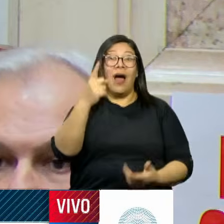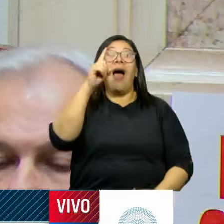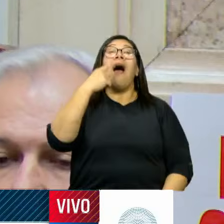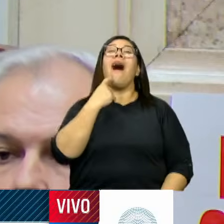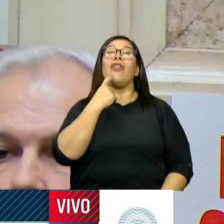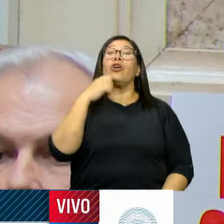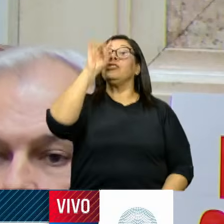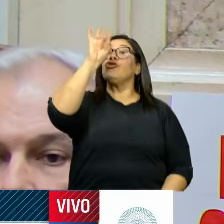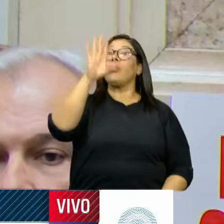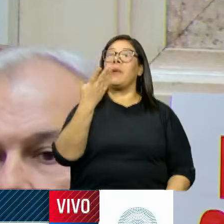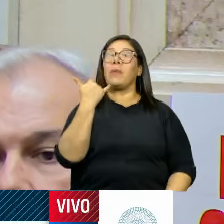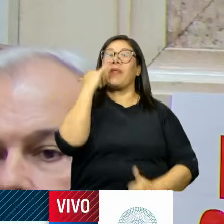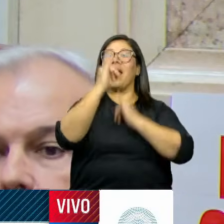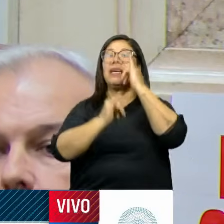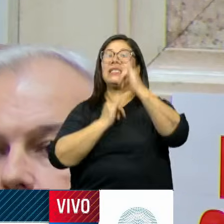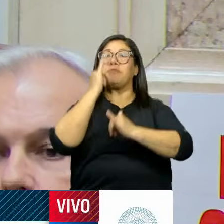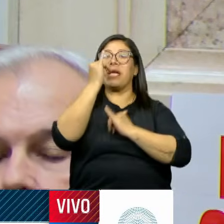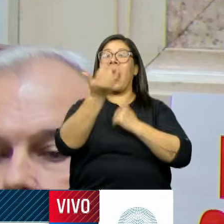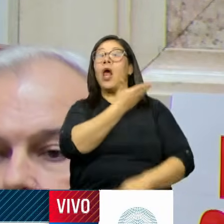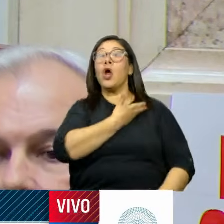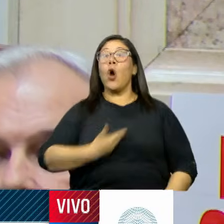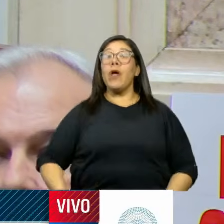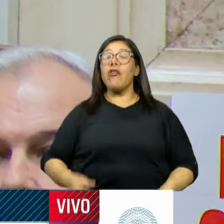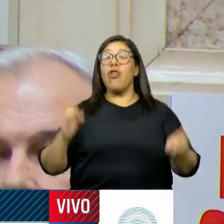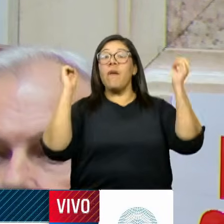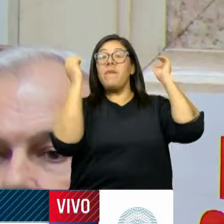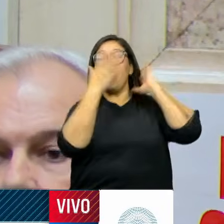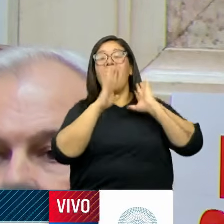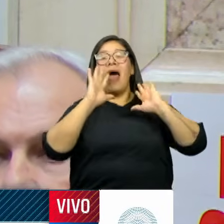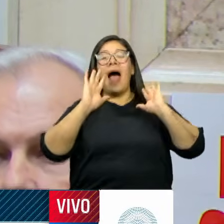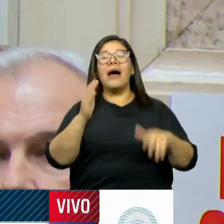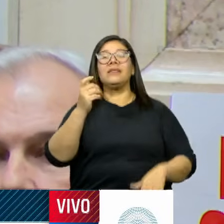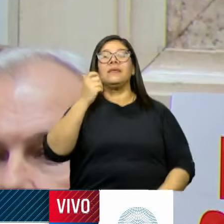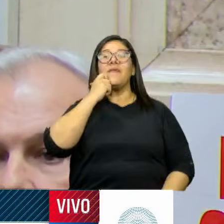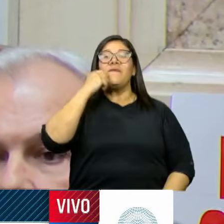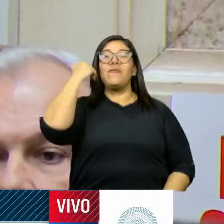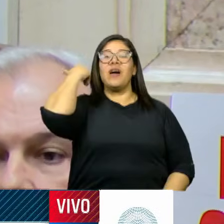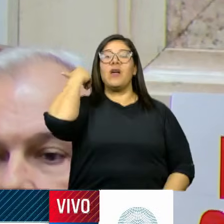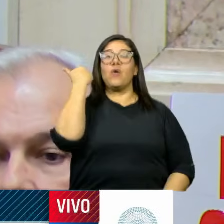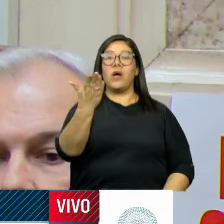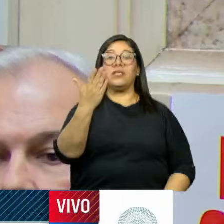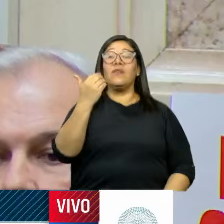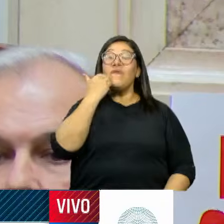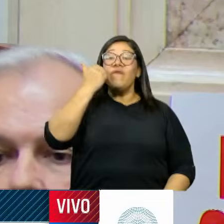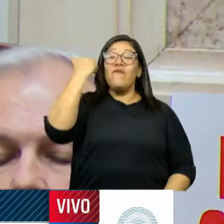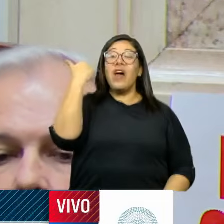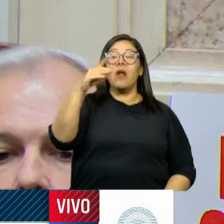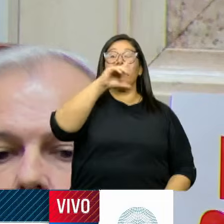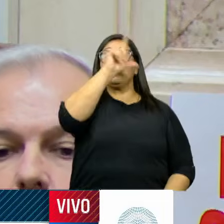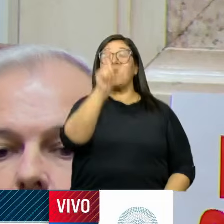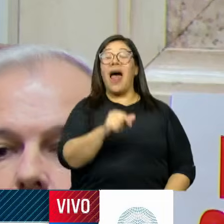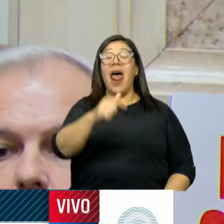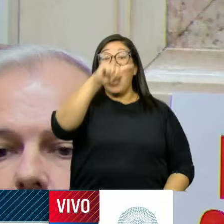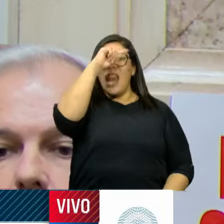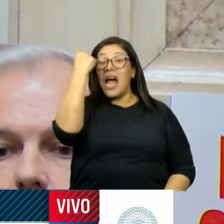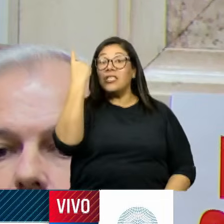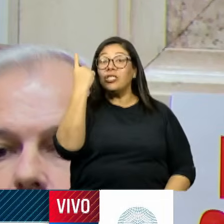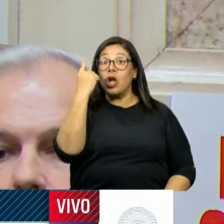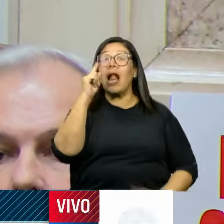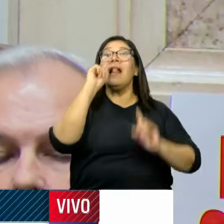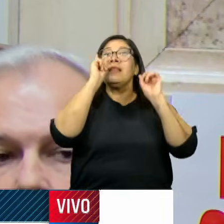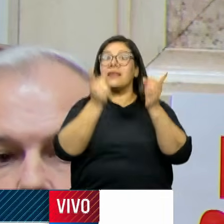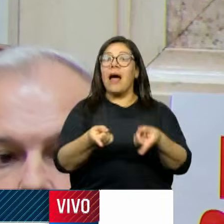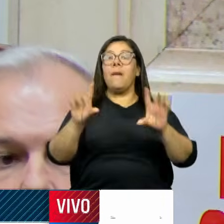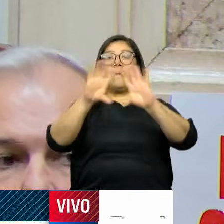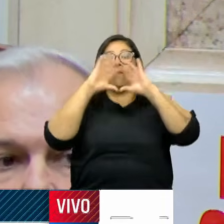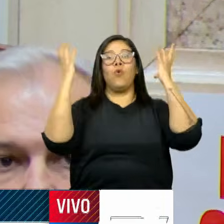de Milei se someta a este bochorno nacional e internacional,